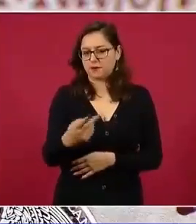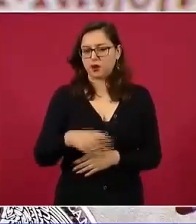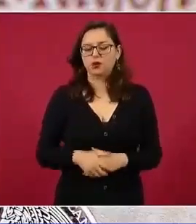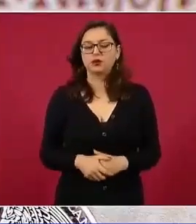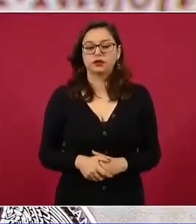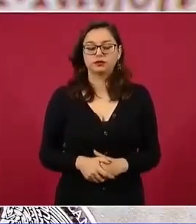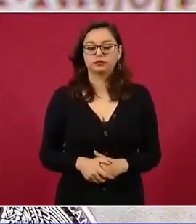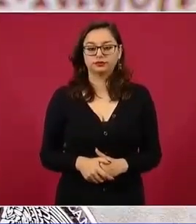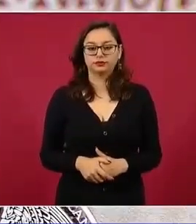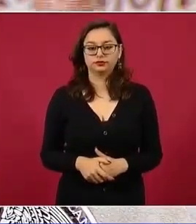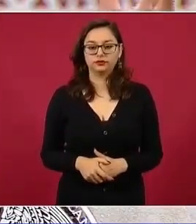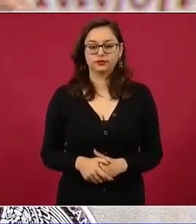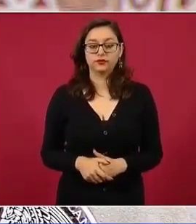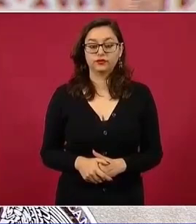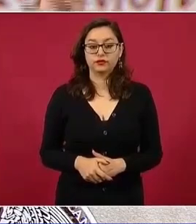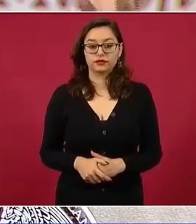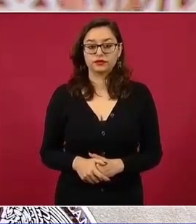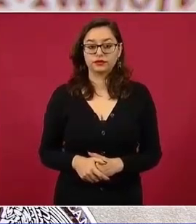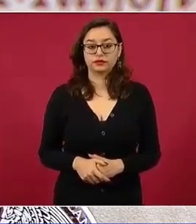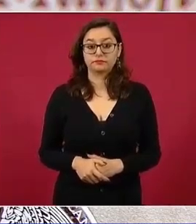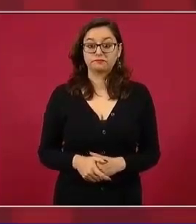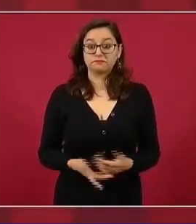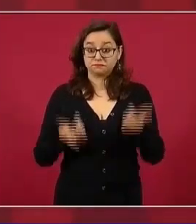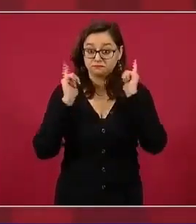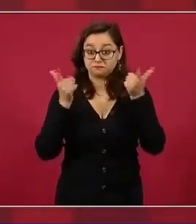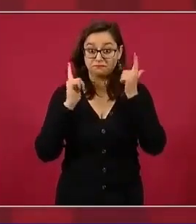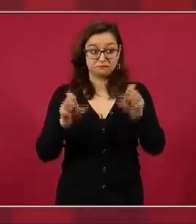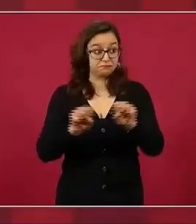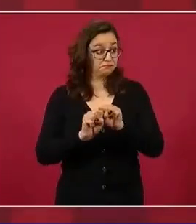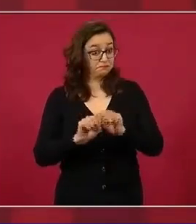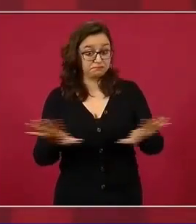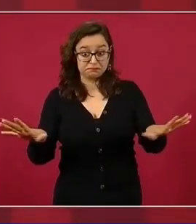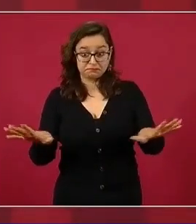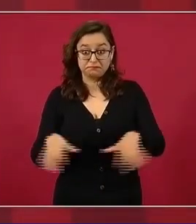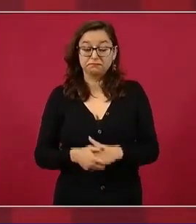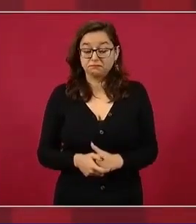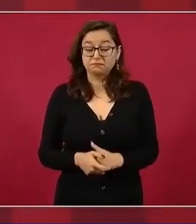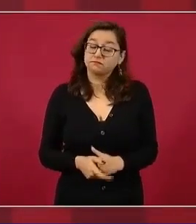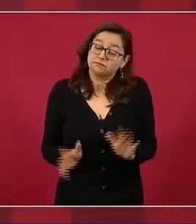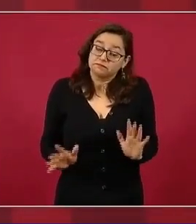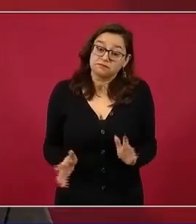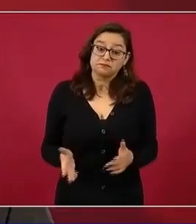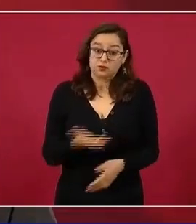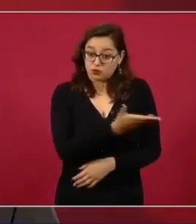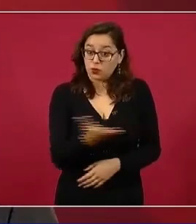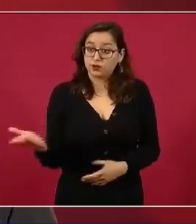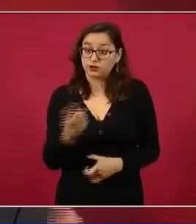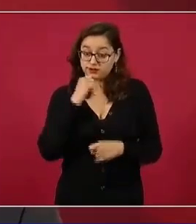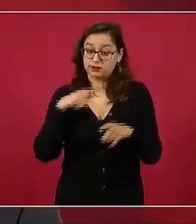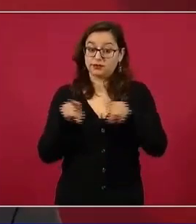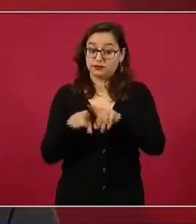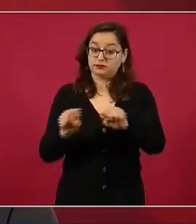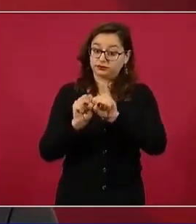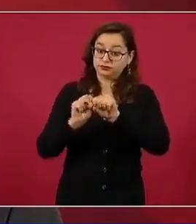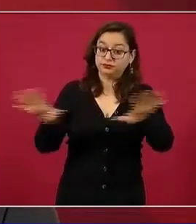retomar este tema. Y espero que esto pase el cerco informativo, pero desde luego a través de ustedes. No